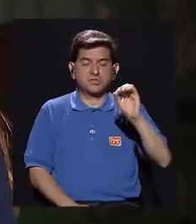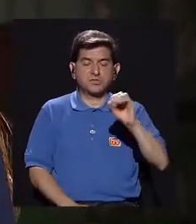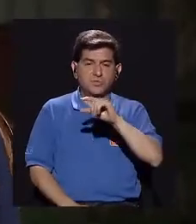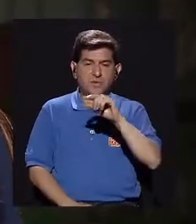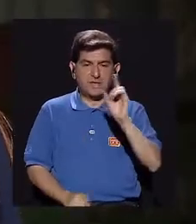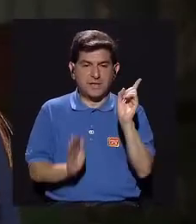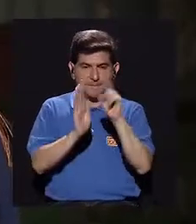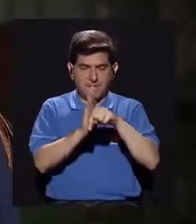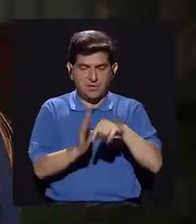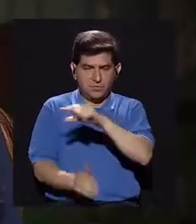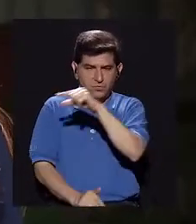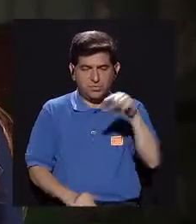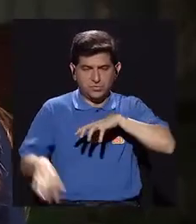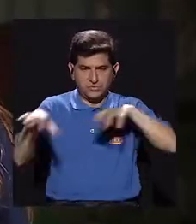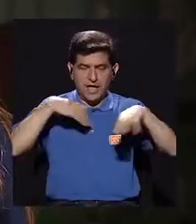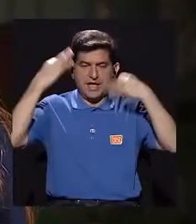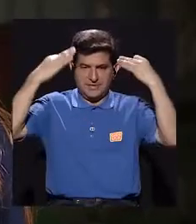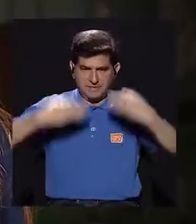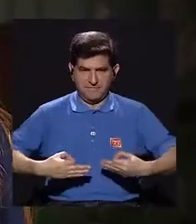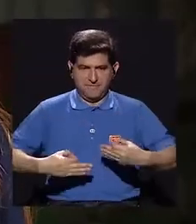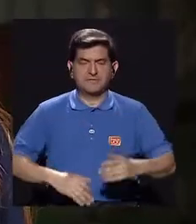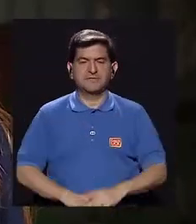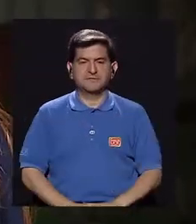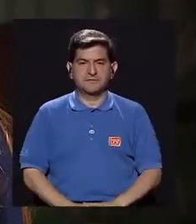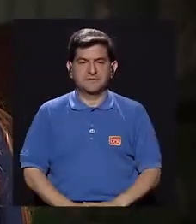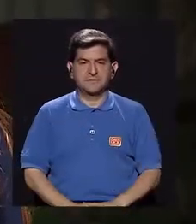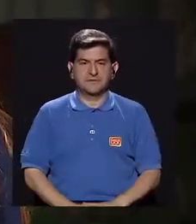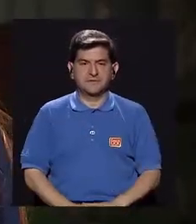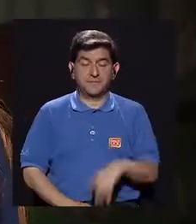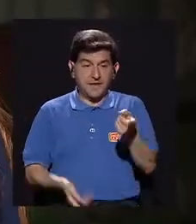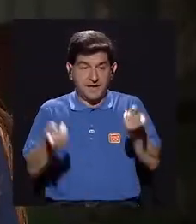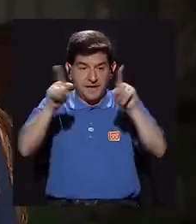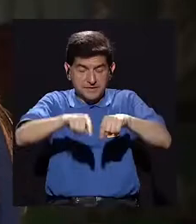250 minutos a la semana de actividad física,